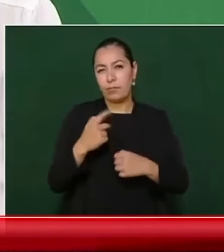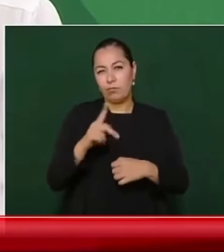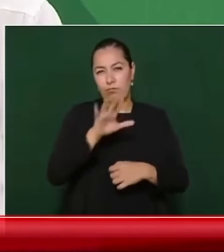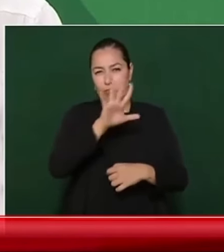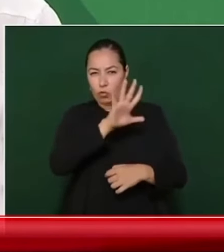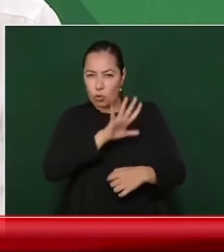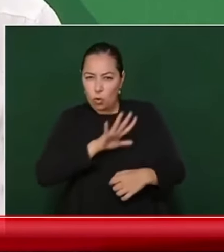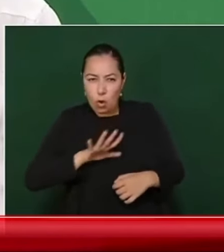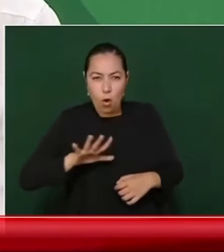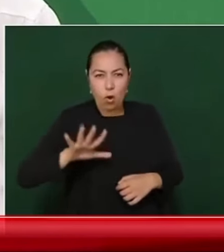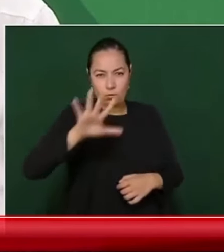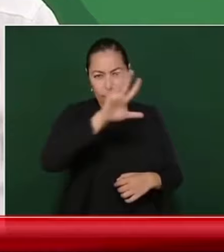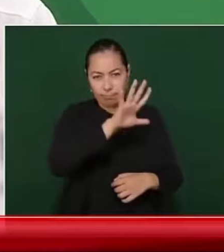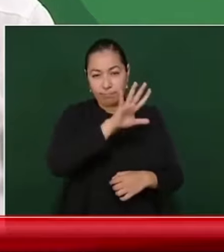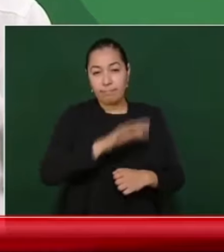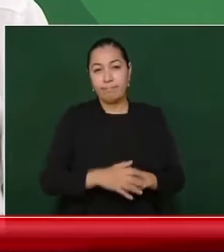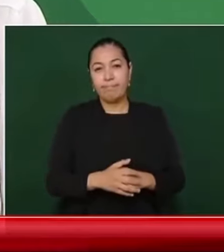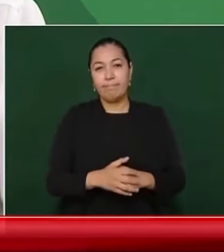región